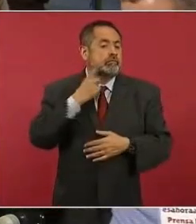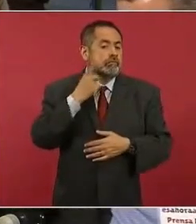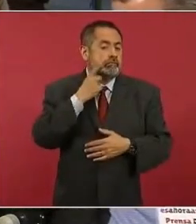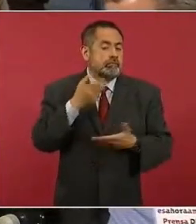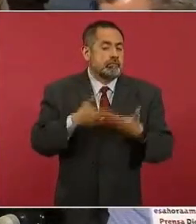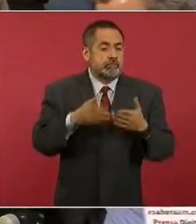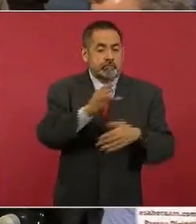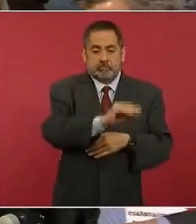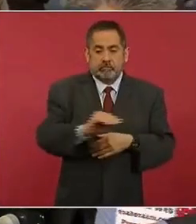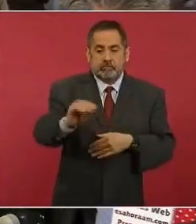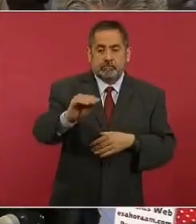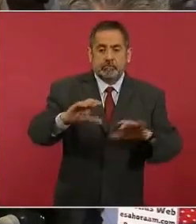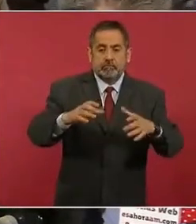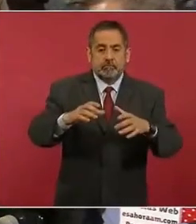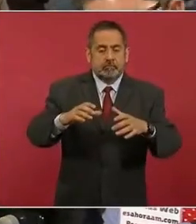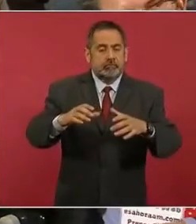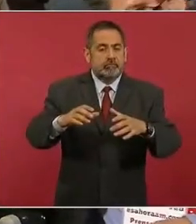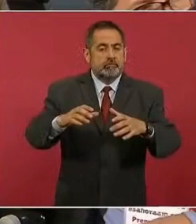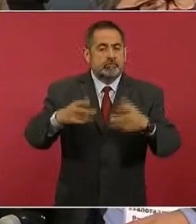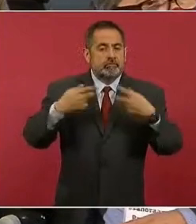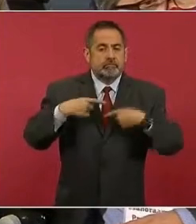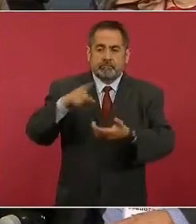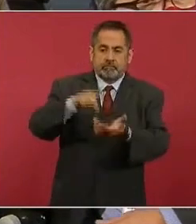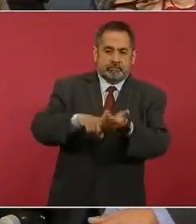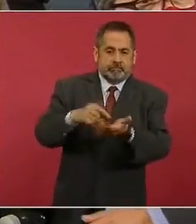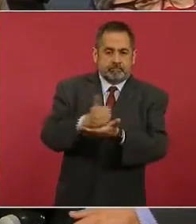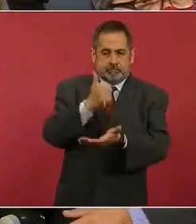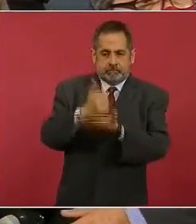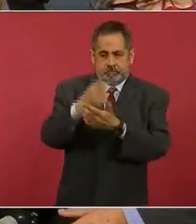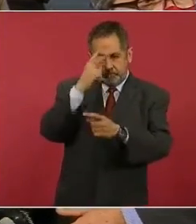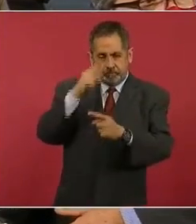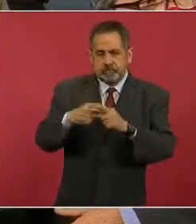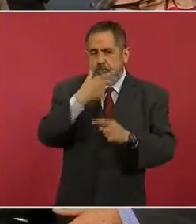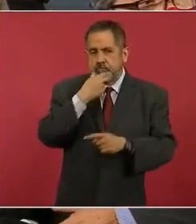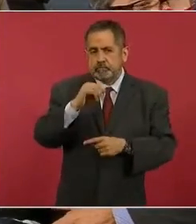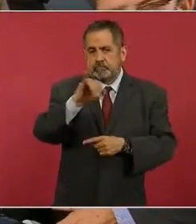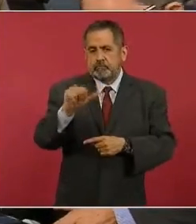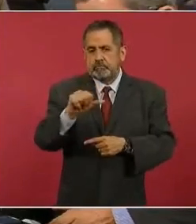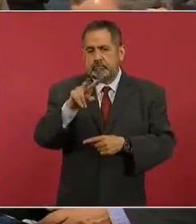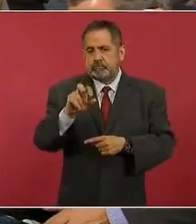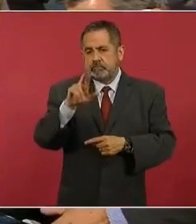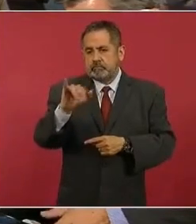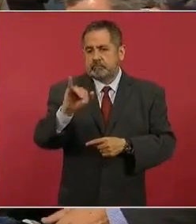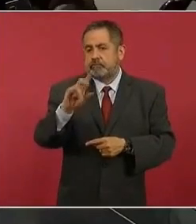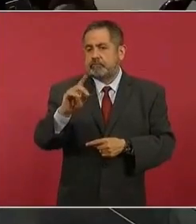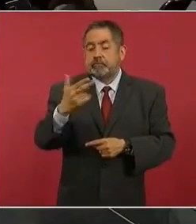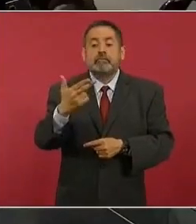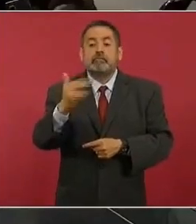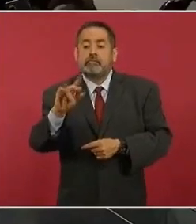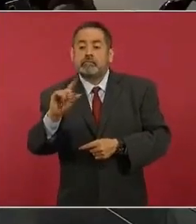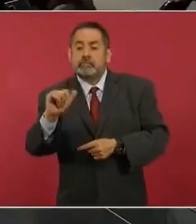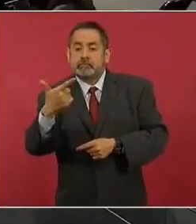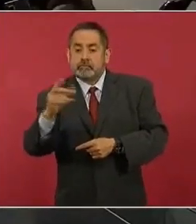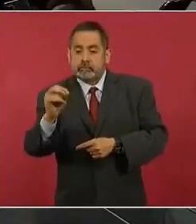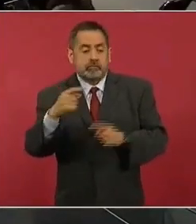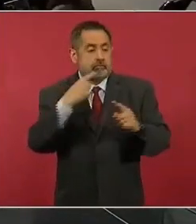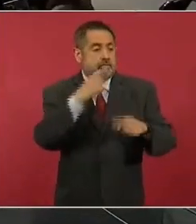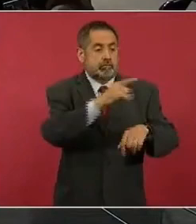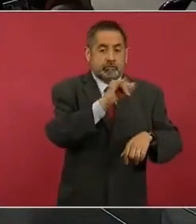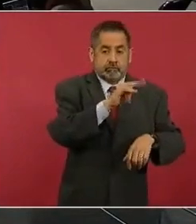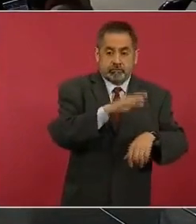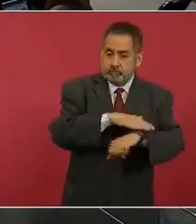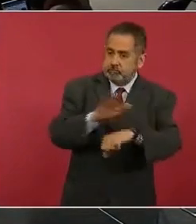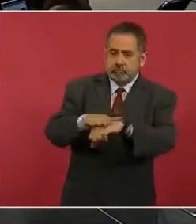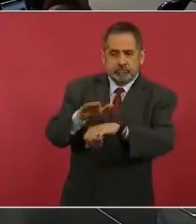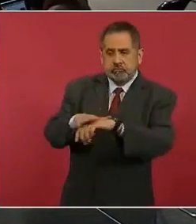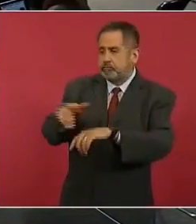ahora funcionario, servidor público de la Ciudad de México, Javier Hidalgo, donde el INE incluso lo conminó a